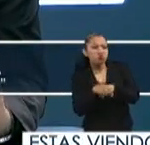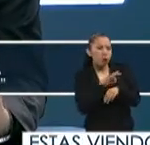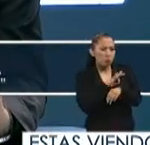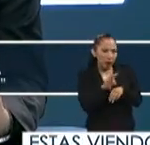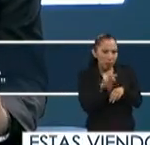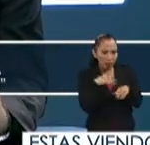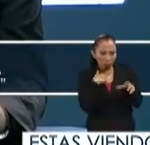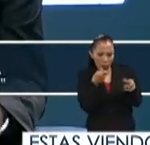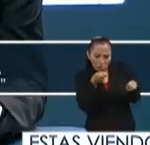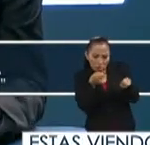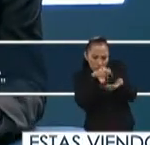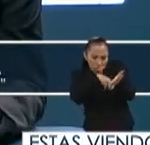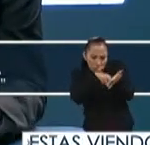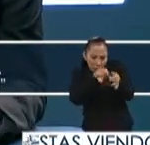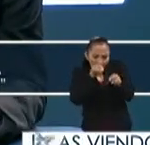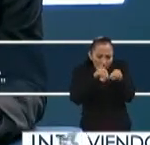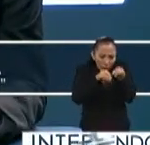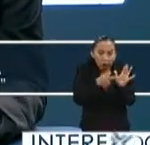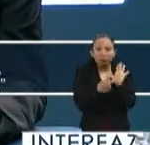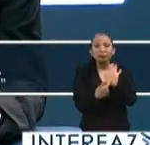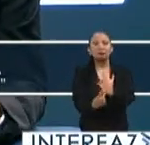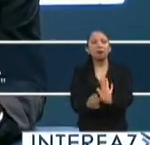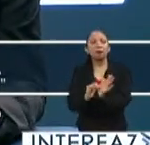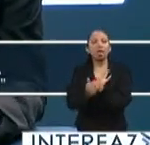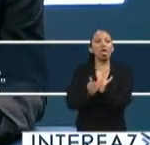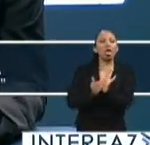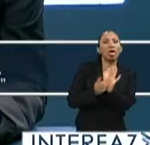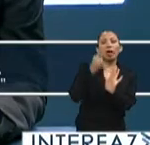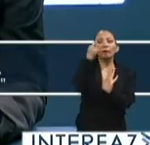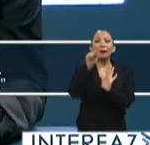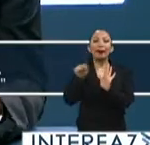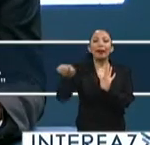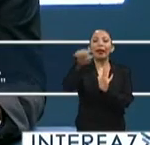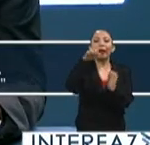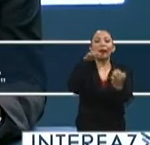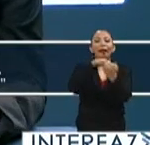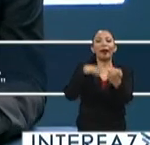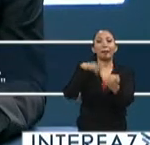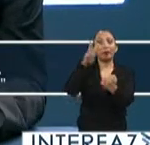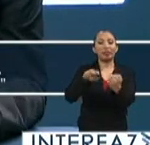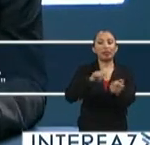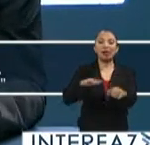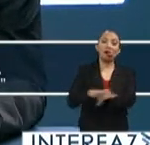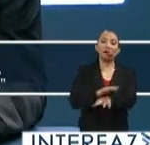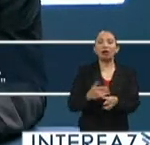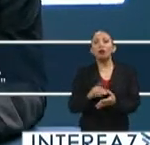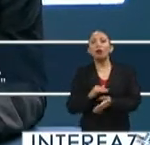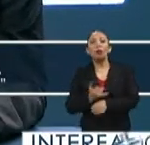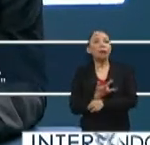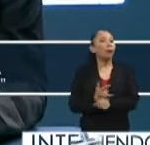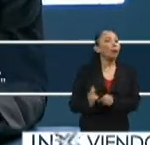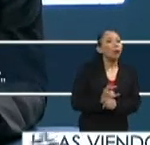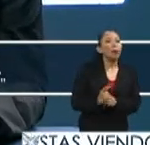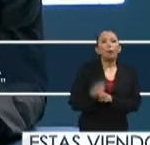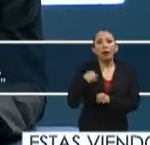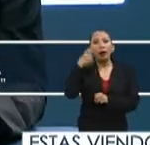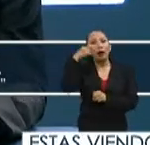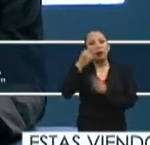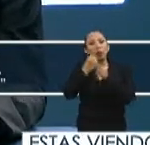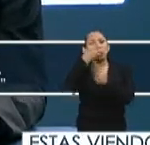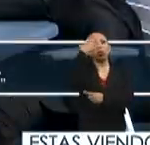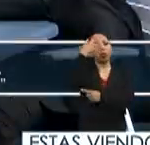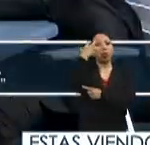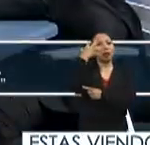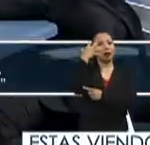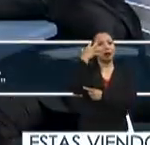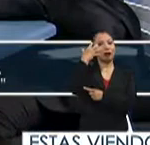ser manipulada, cómo puede ser presentada, para tratar de tergiversar la verdad o para inducirnos a creer algo. Entonces lo